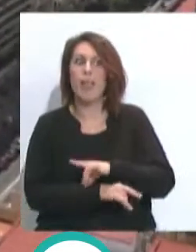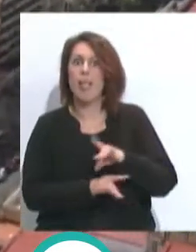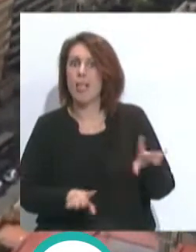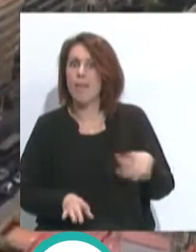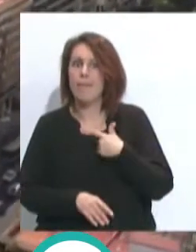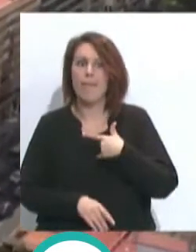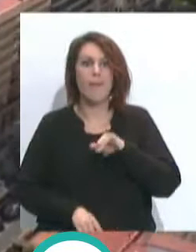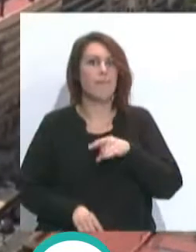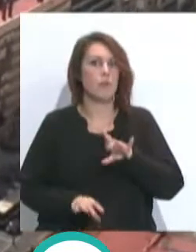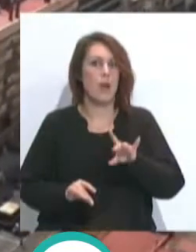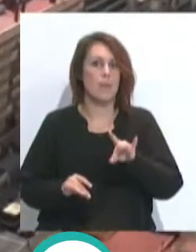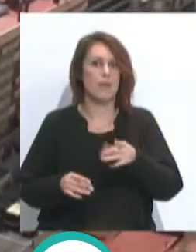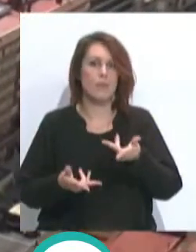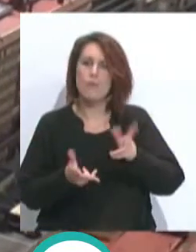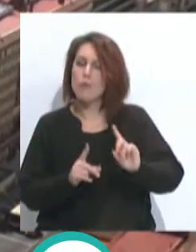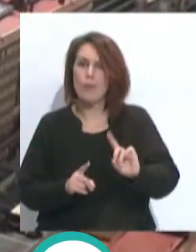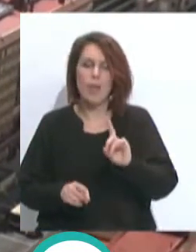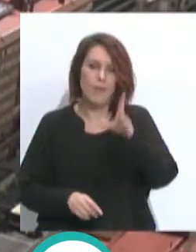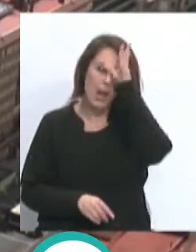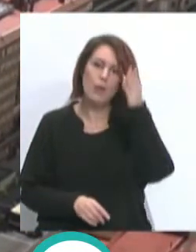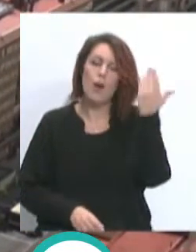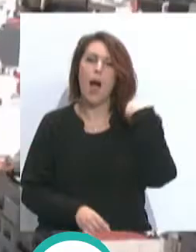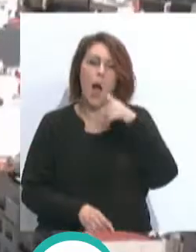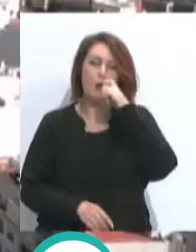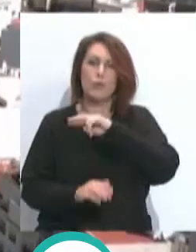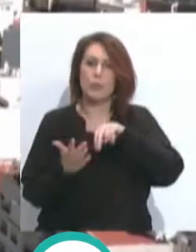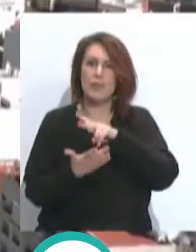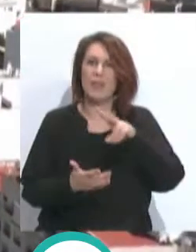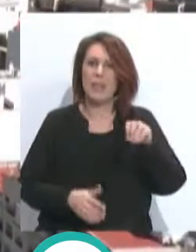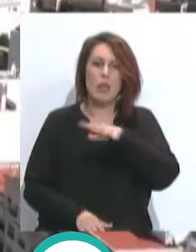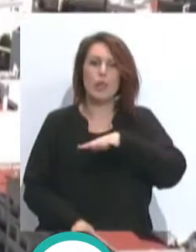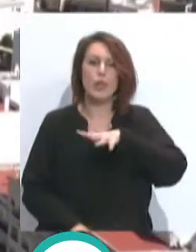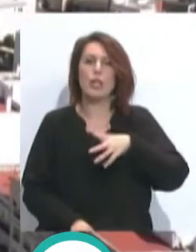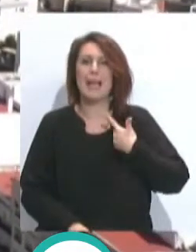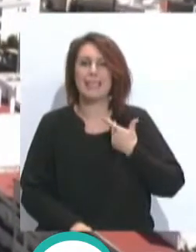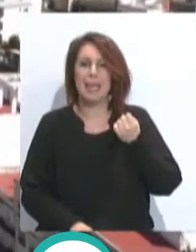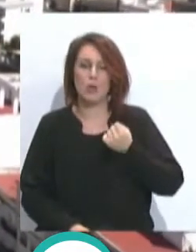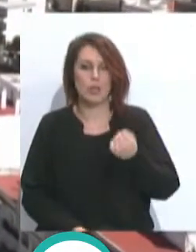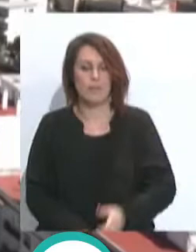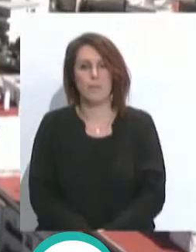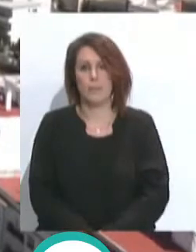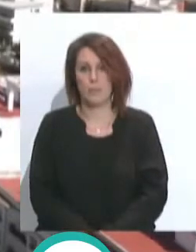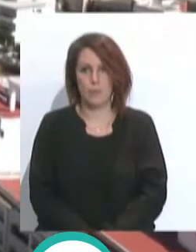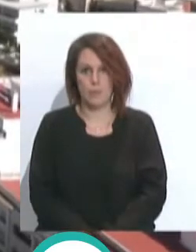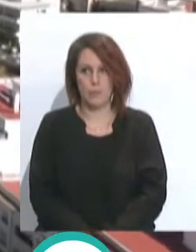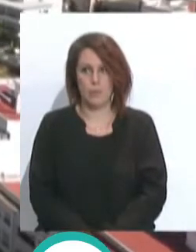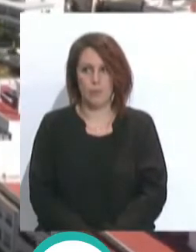unos tocamientos no consentidos realizados en verano de 2020 en la zona de San José.